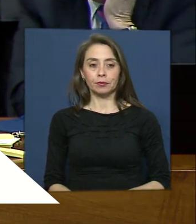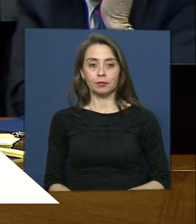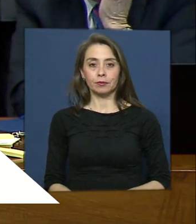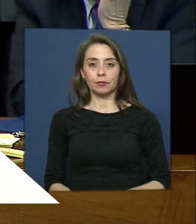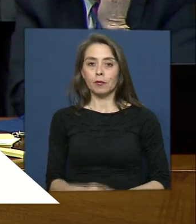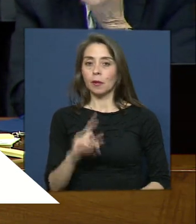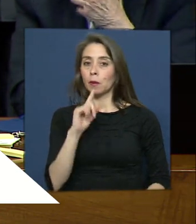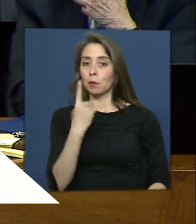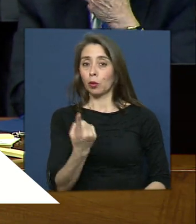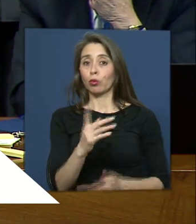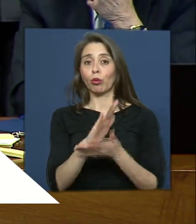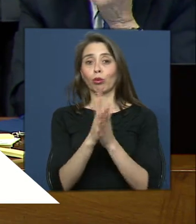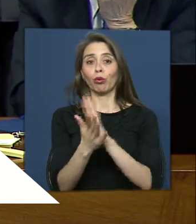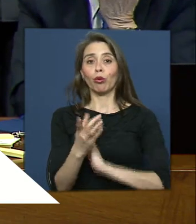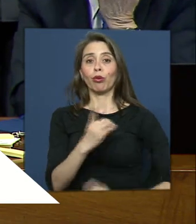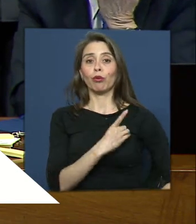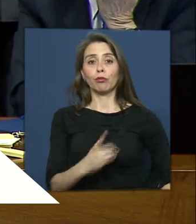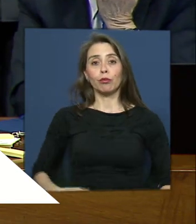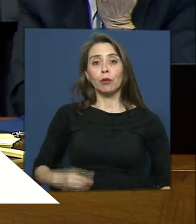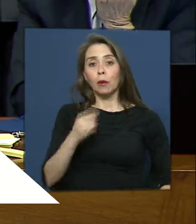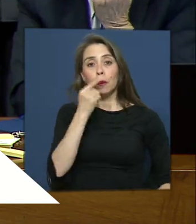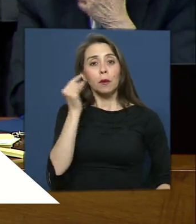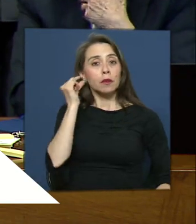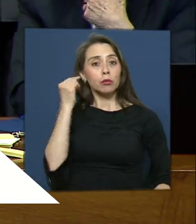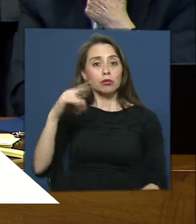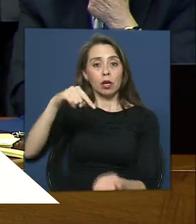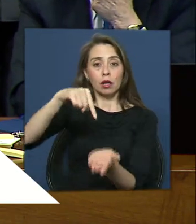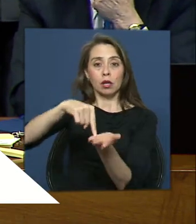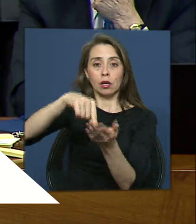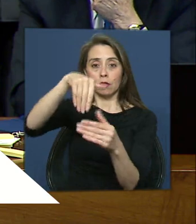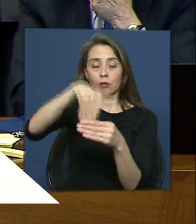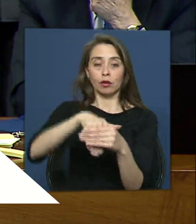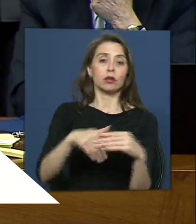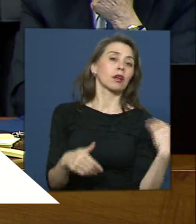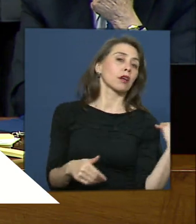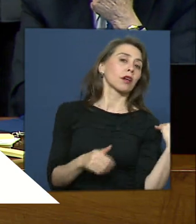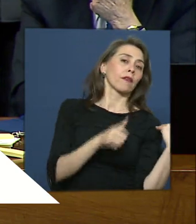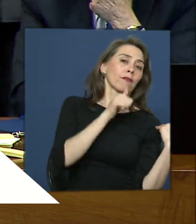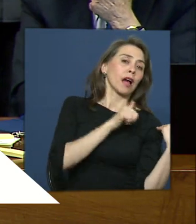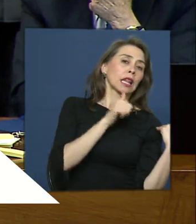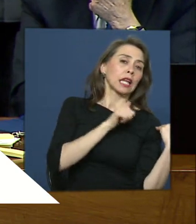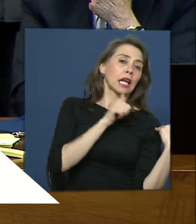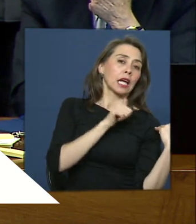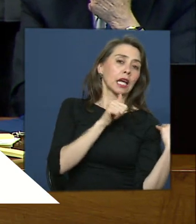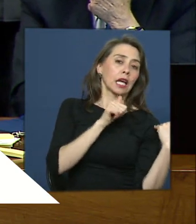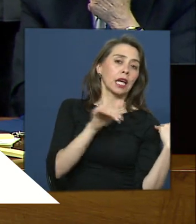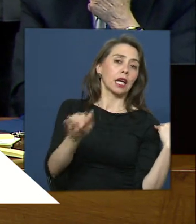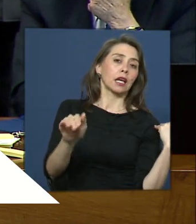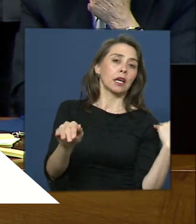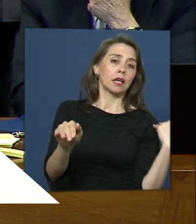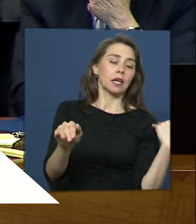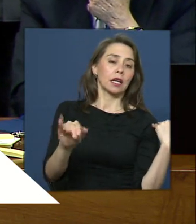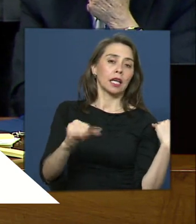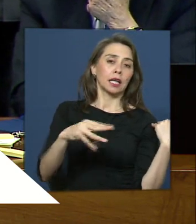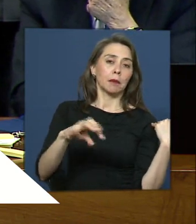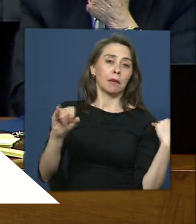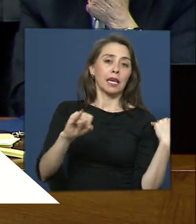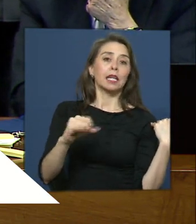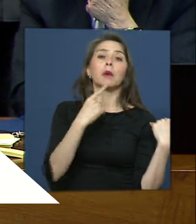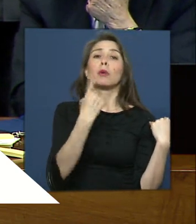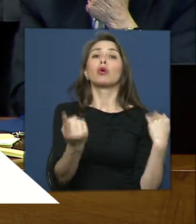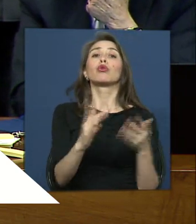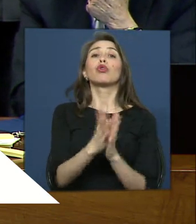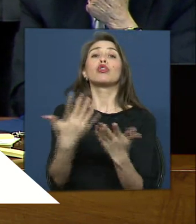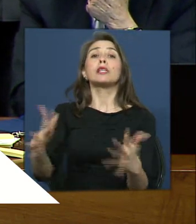¿Han votado todos los señores diputados y las señoras diputadas? Falta diputado, Diputado Tucapel Jiménez. ¿Han votado todos los